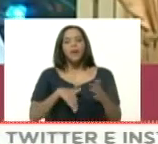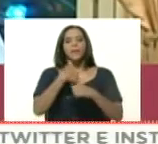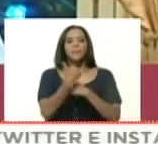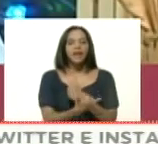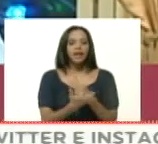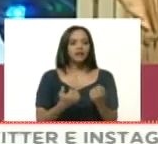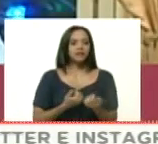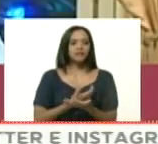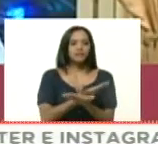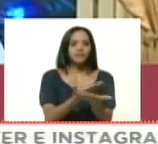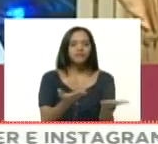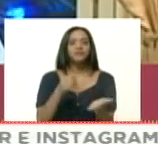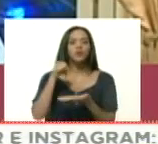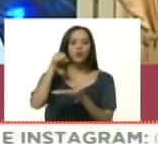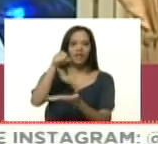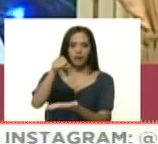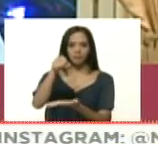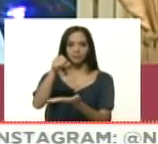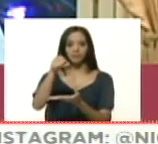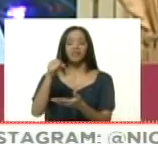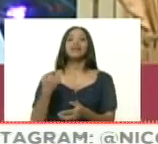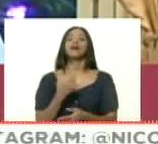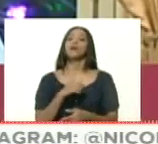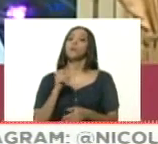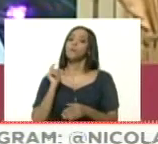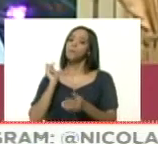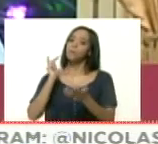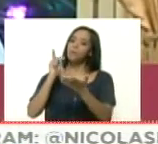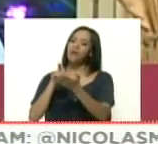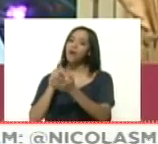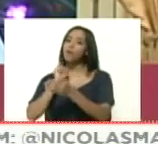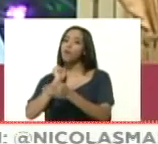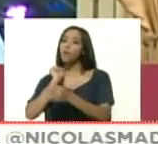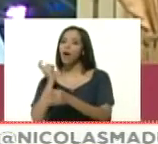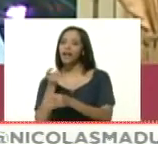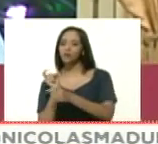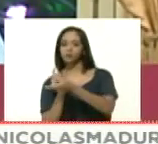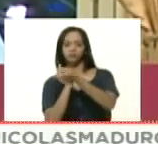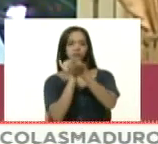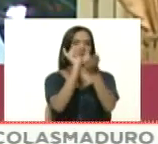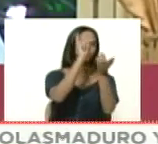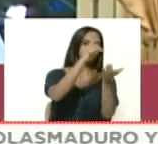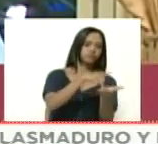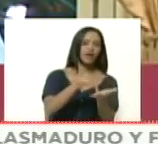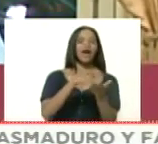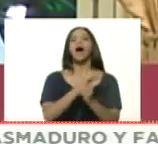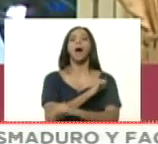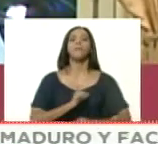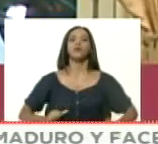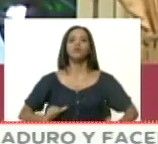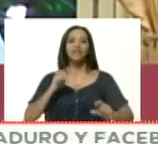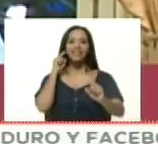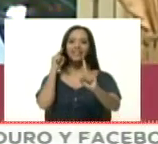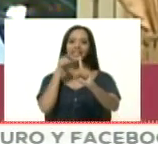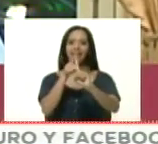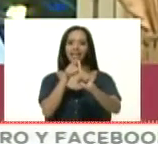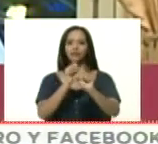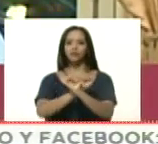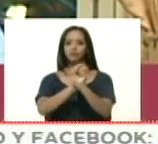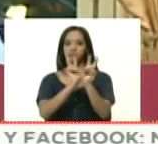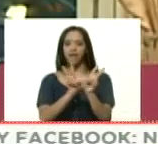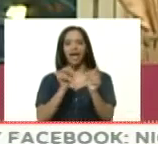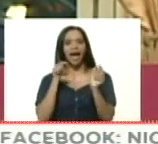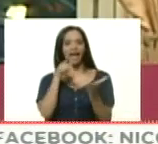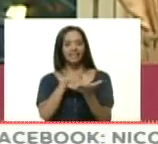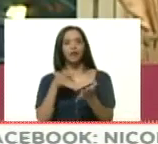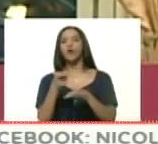los CLAP, ¿no? Vámonos de Guárico al Estado Portuguesa, directo, vía satélite. Allá está el